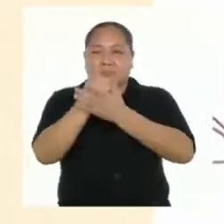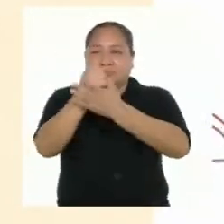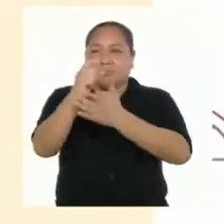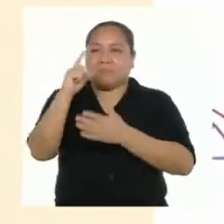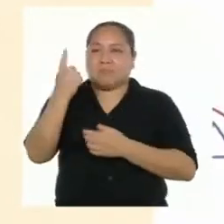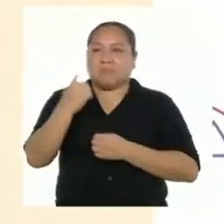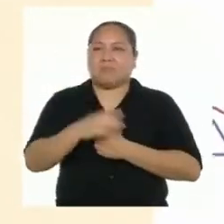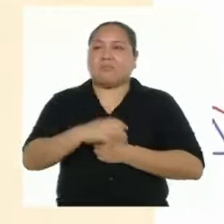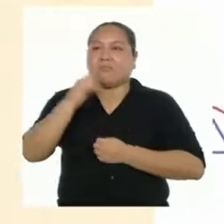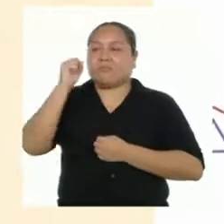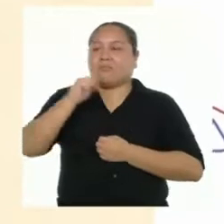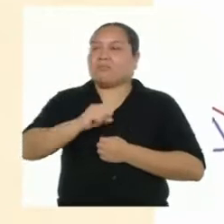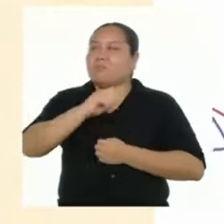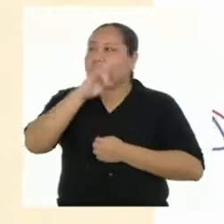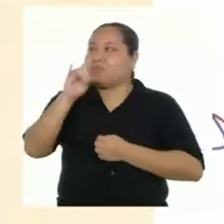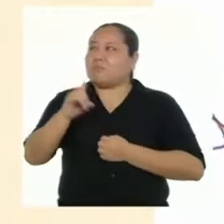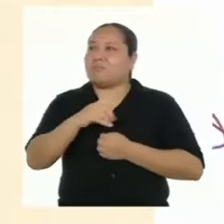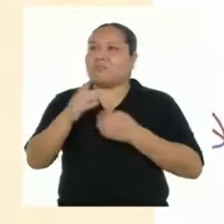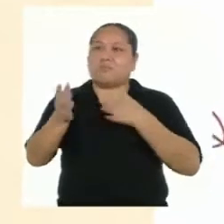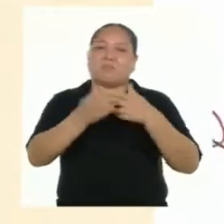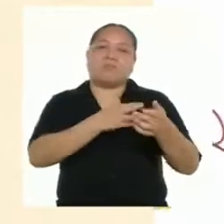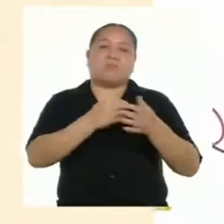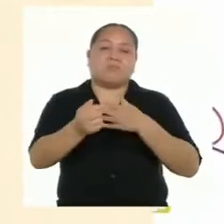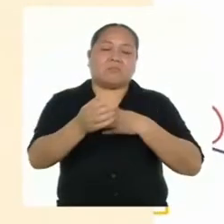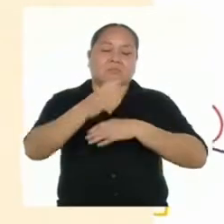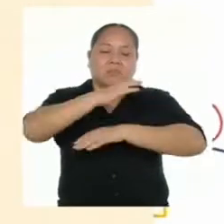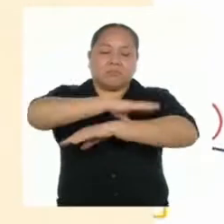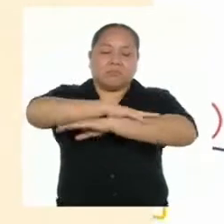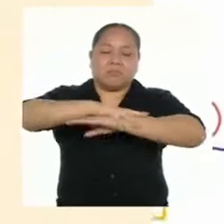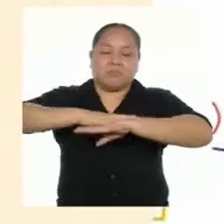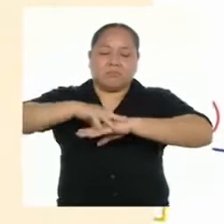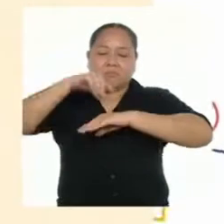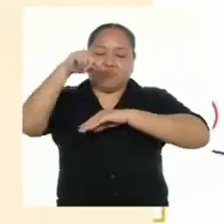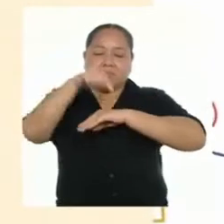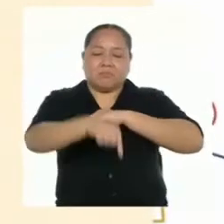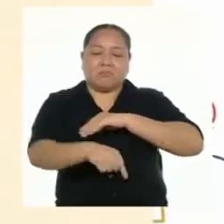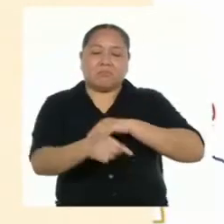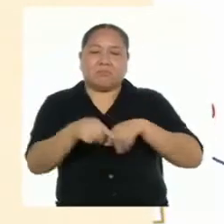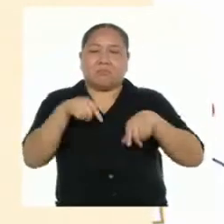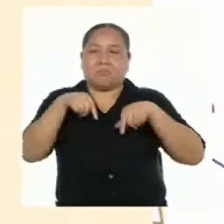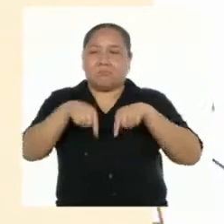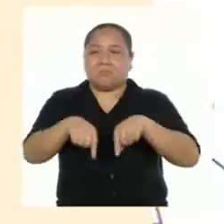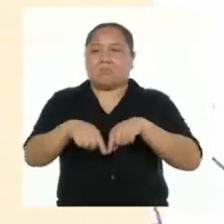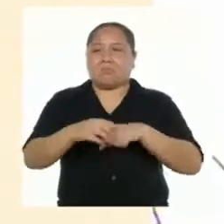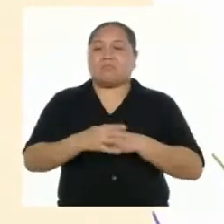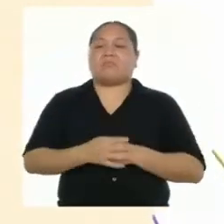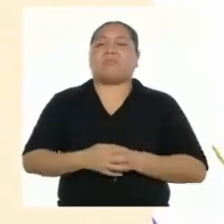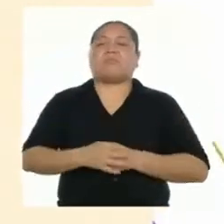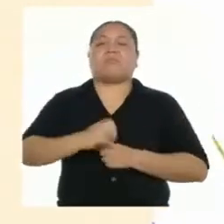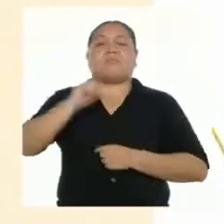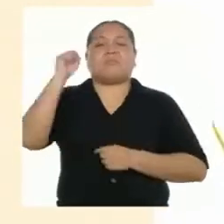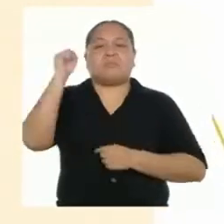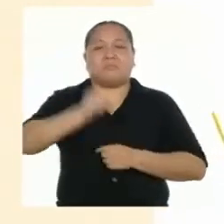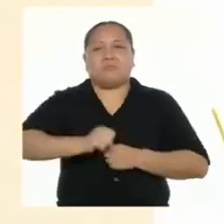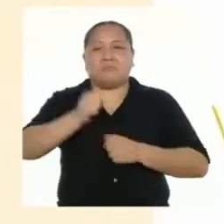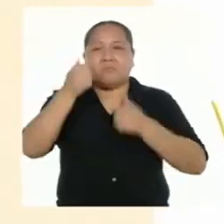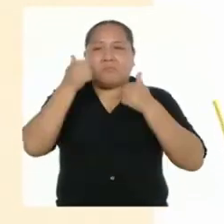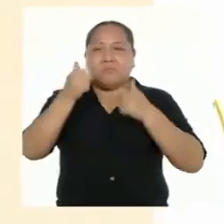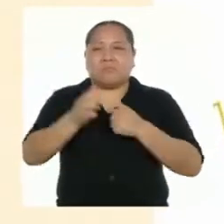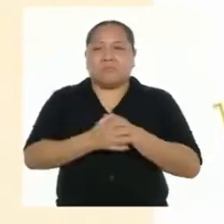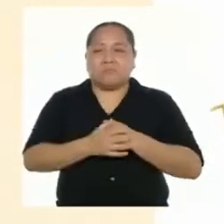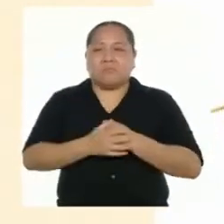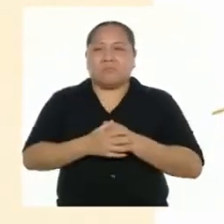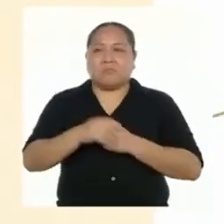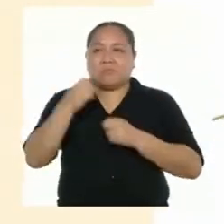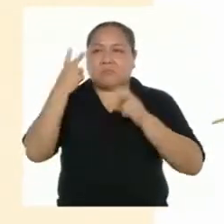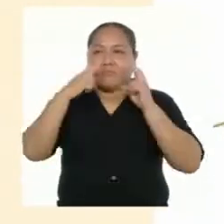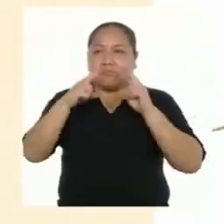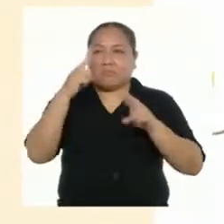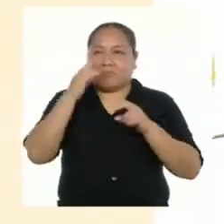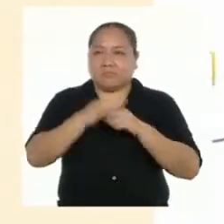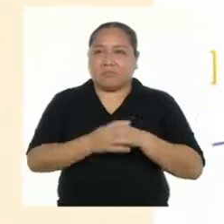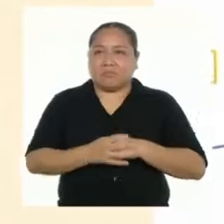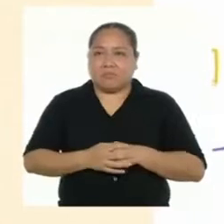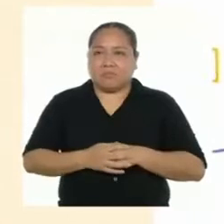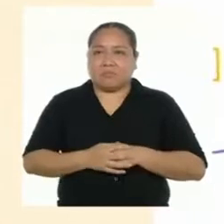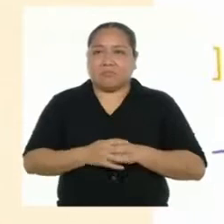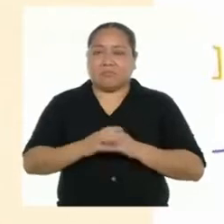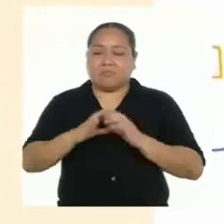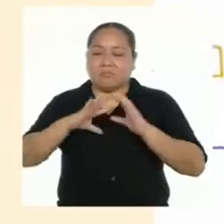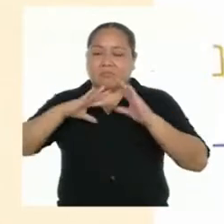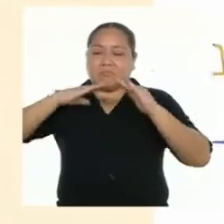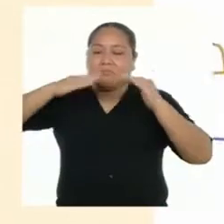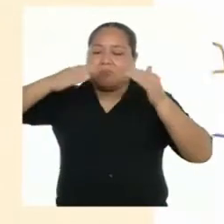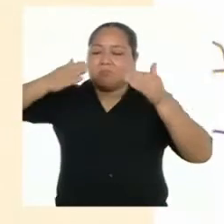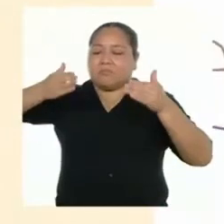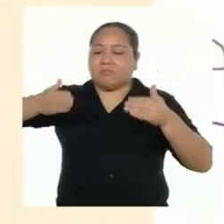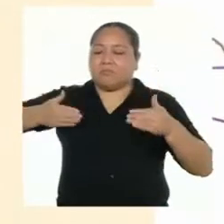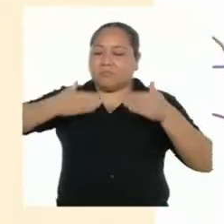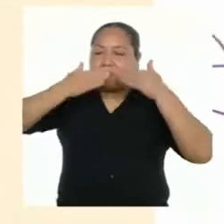auxilios. Sí, y se pueden usar en cualquier extremidad superior o inferior. En efecto, vamos a trazar las líneas que definen el